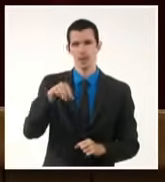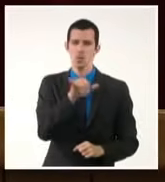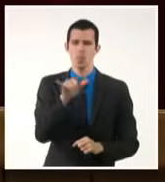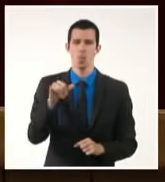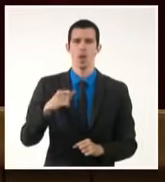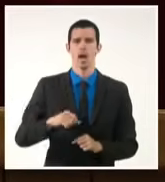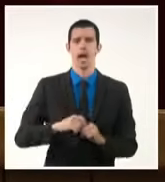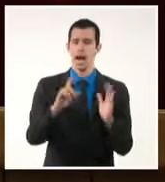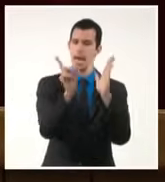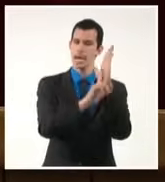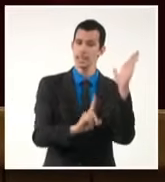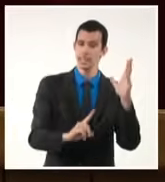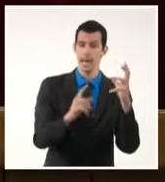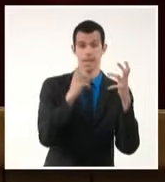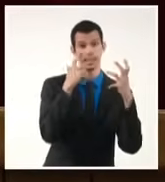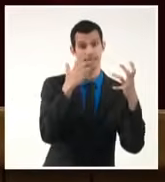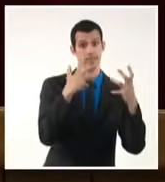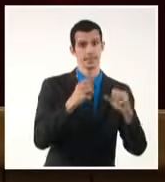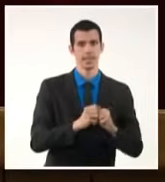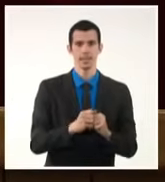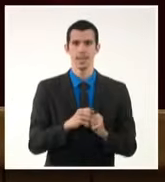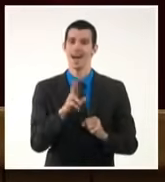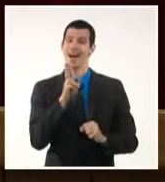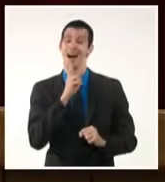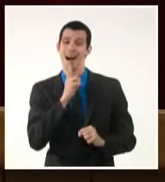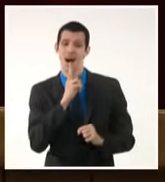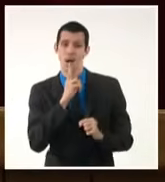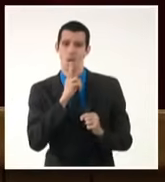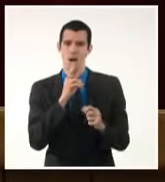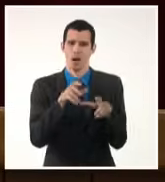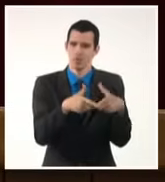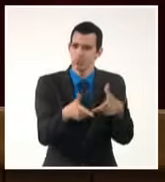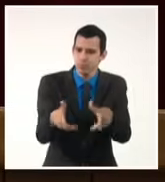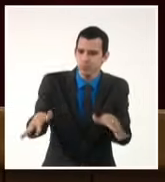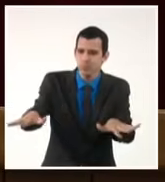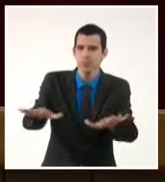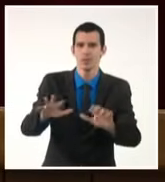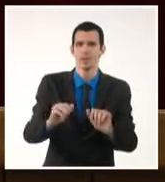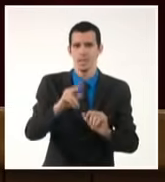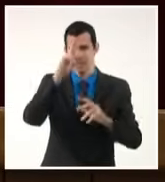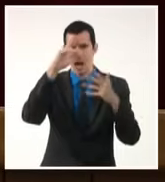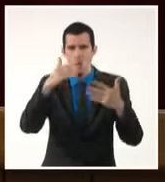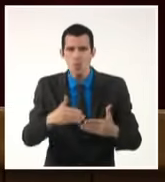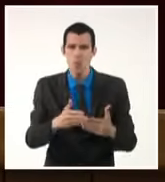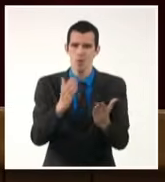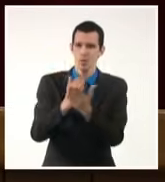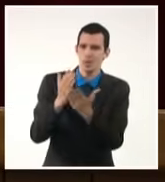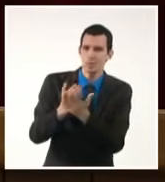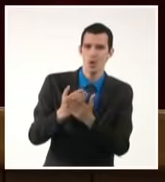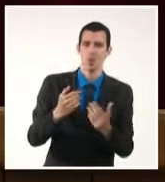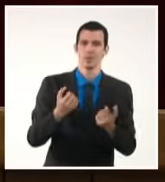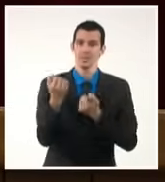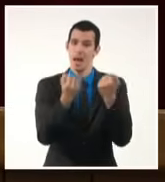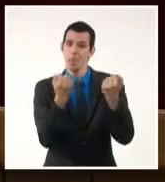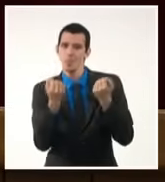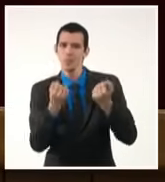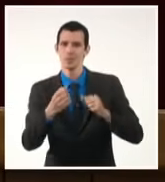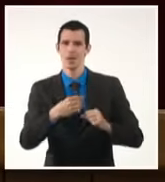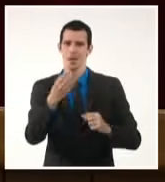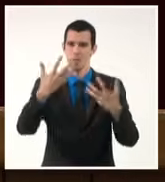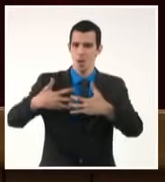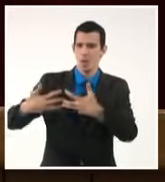la educación, el abasto de agua, los servicios comunales, el transporte público, la producción de alimentos